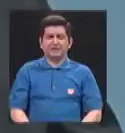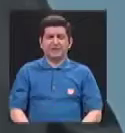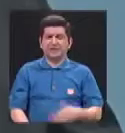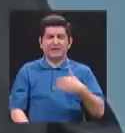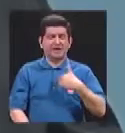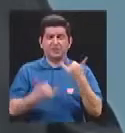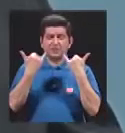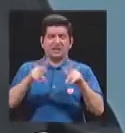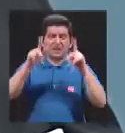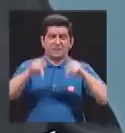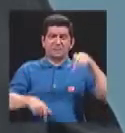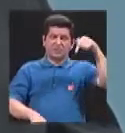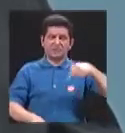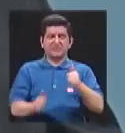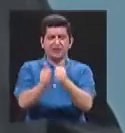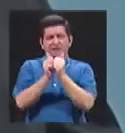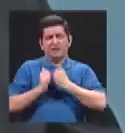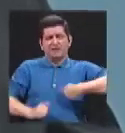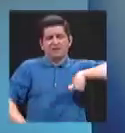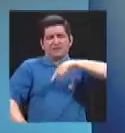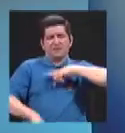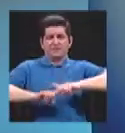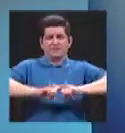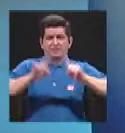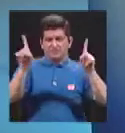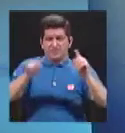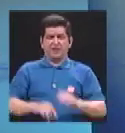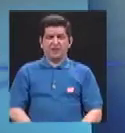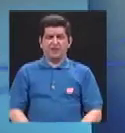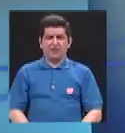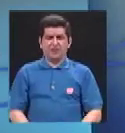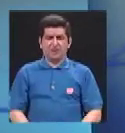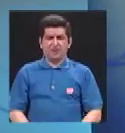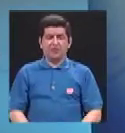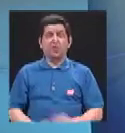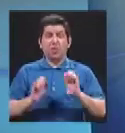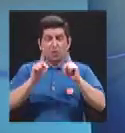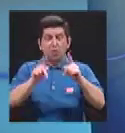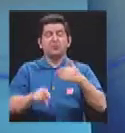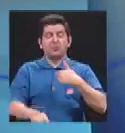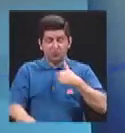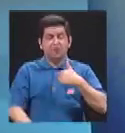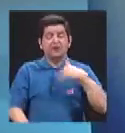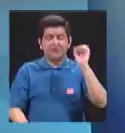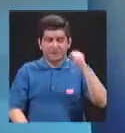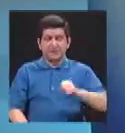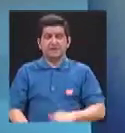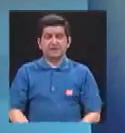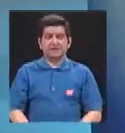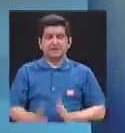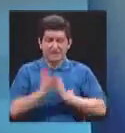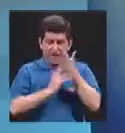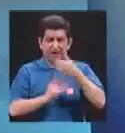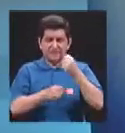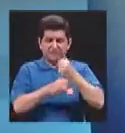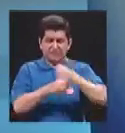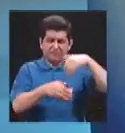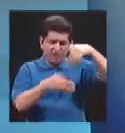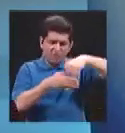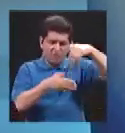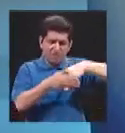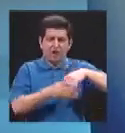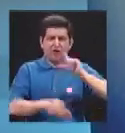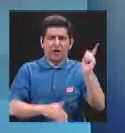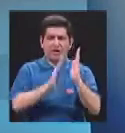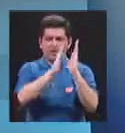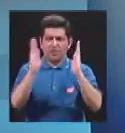tristes en cuanto a no tener físicamente a estas personas ya más con nosotros, pero tuvimos la grata oportunidad de poder, por medio de nuestro trabajo, del